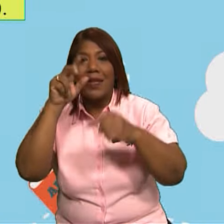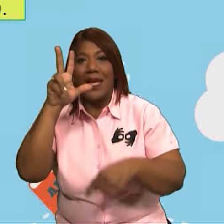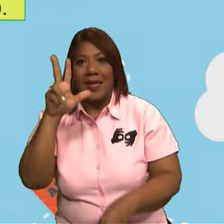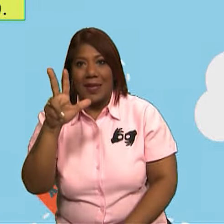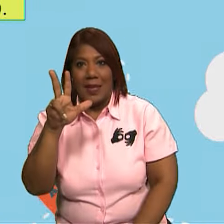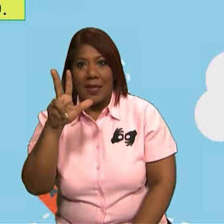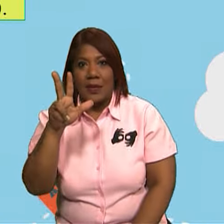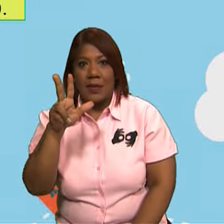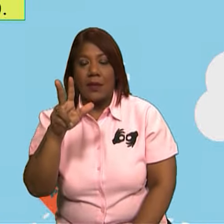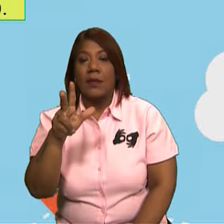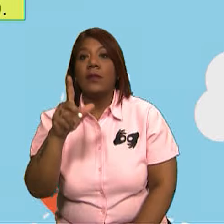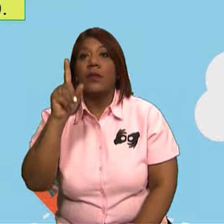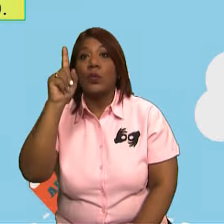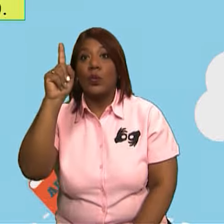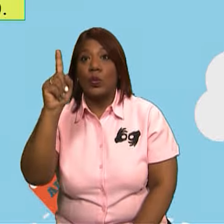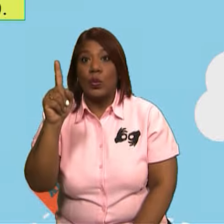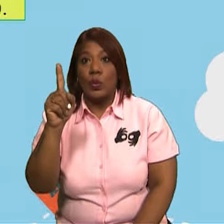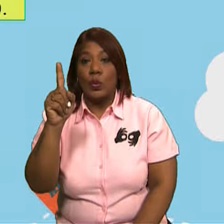5.